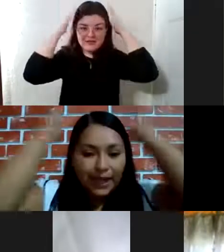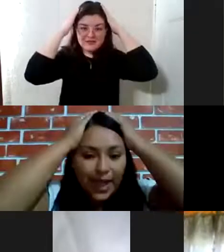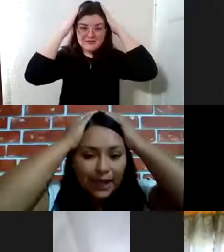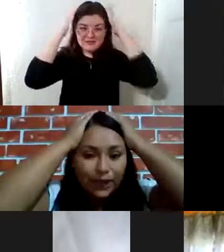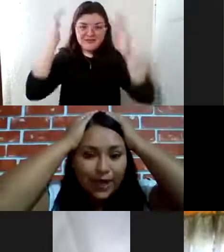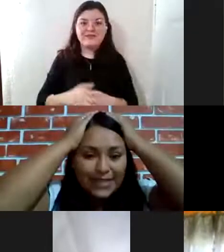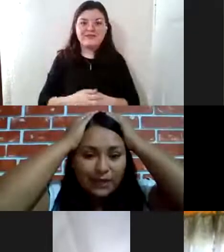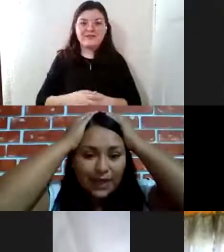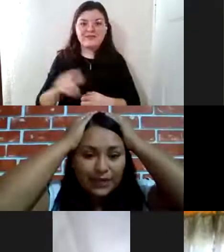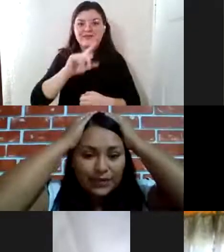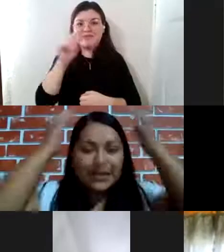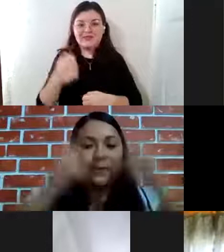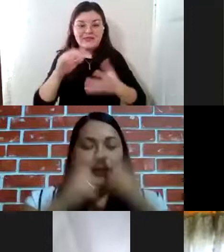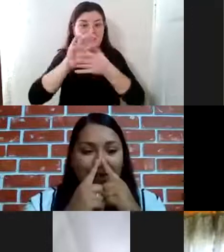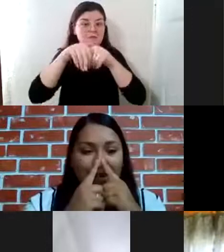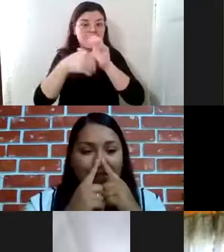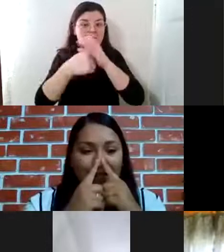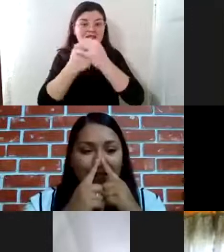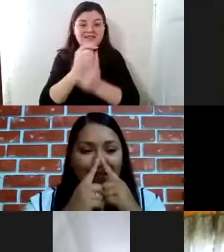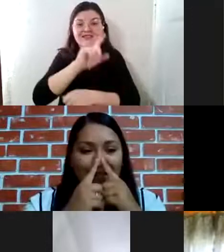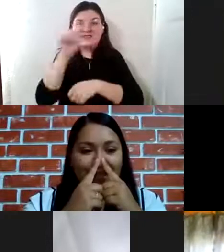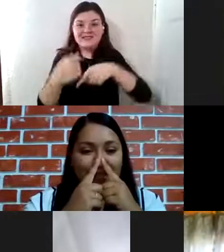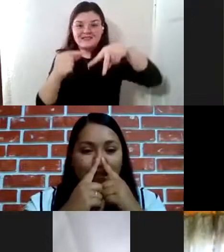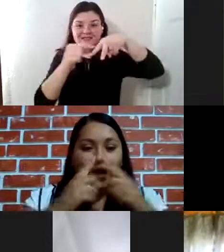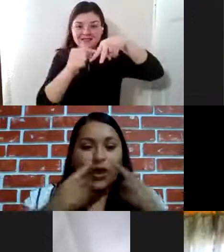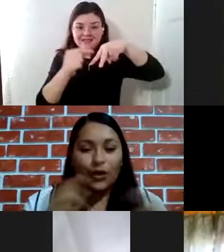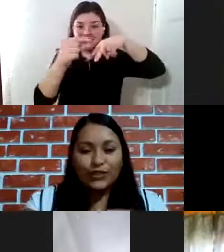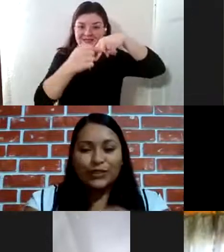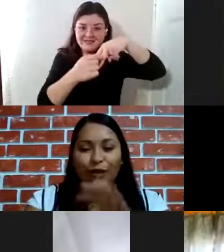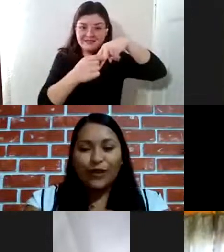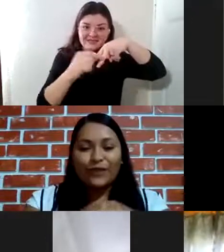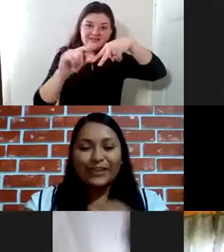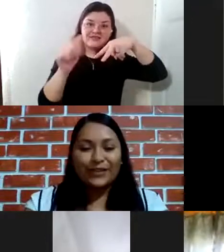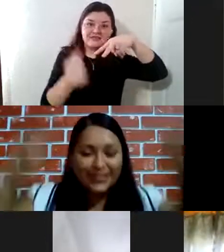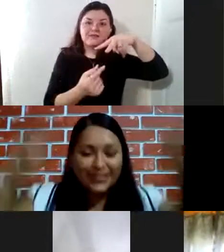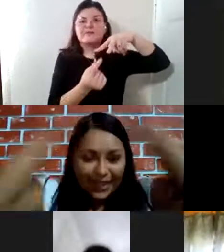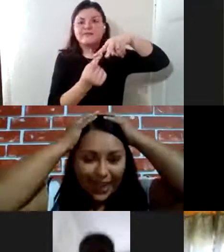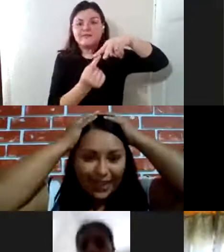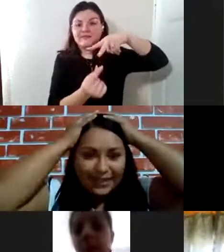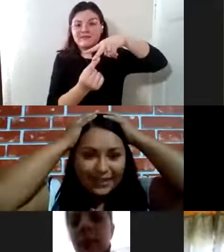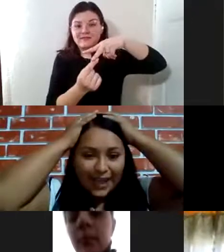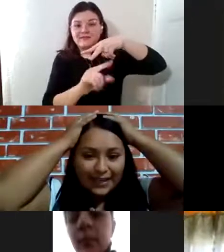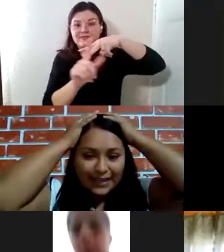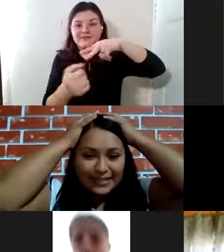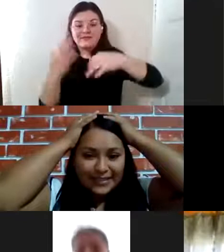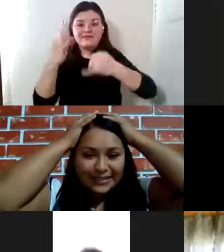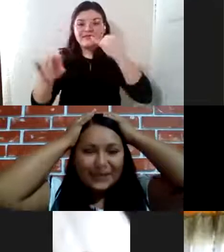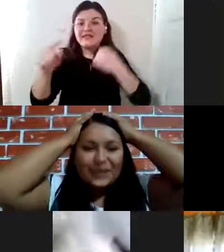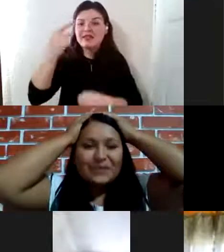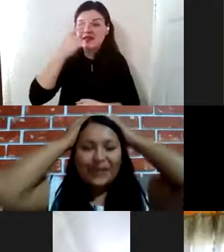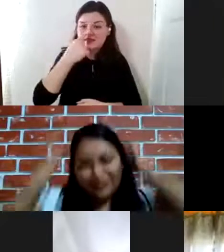me agarro las manos, también las rodillas, los tobillos y la